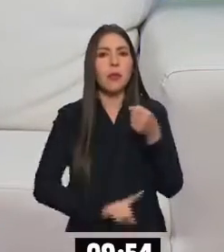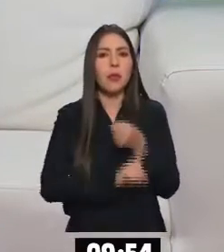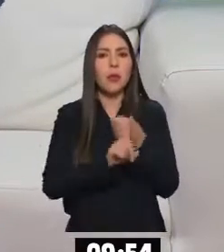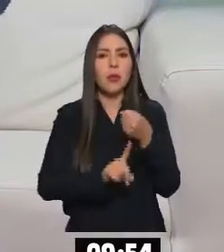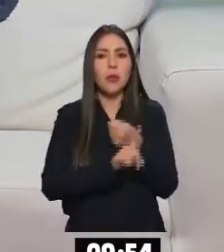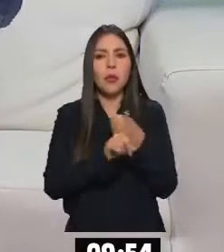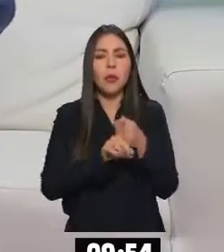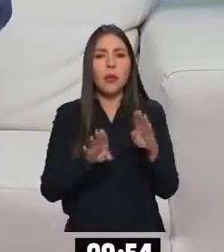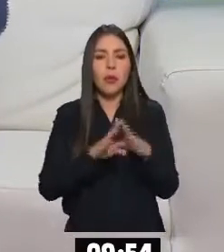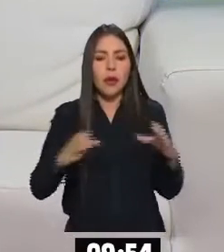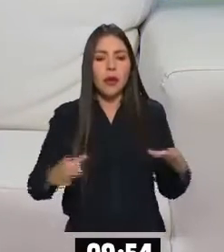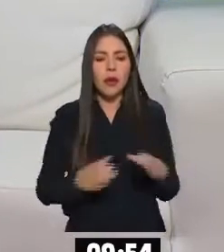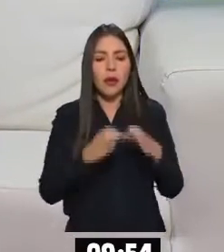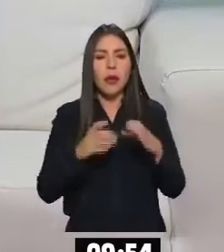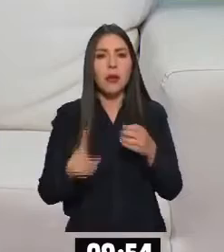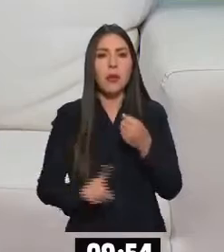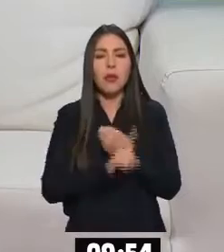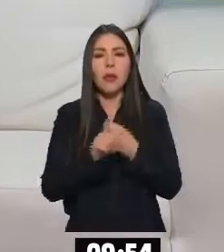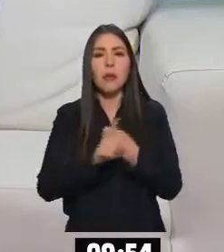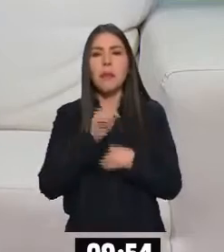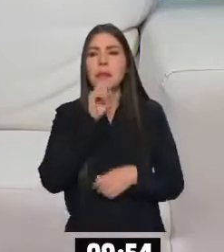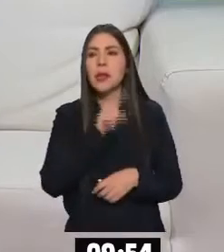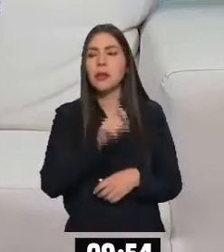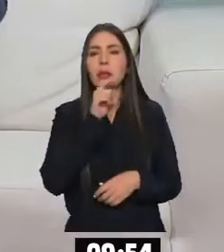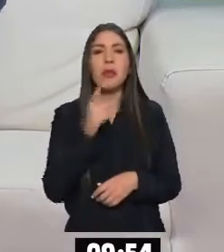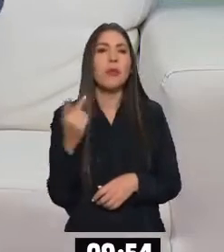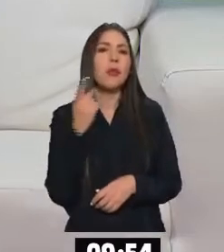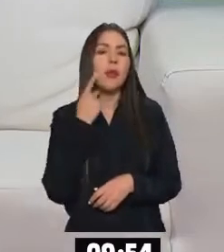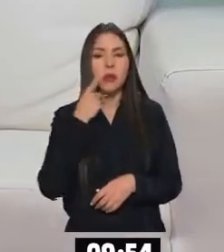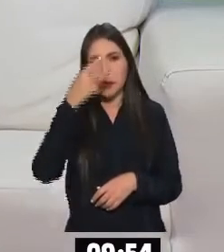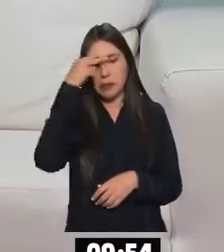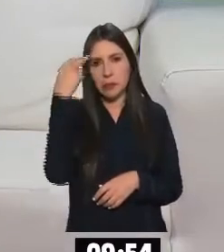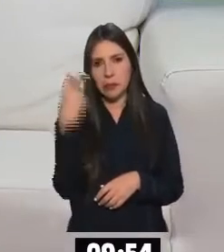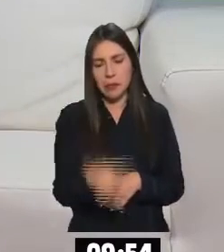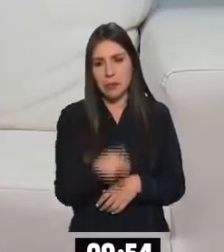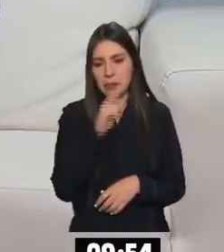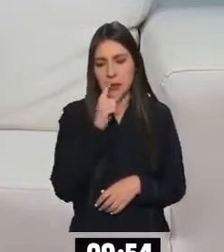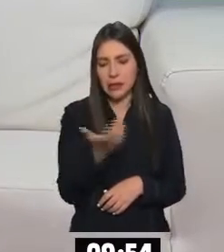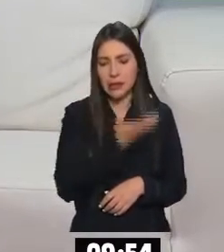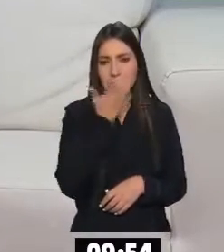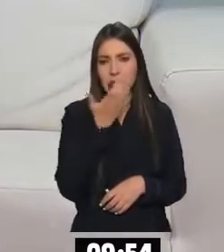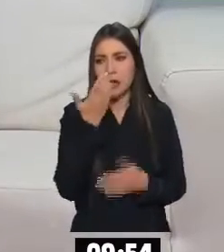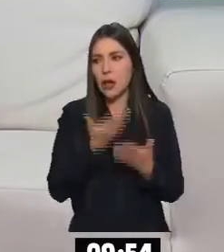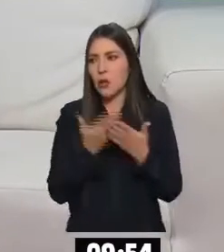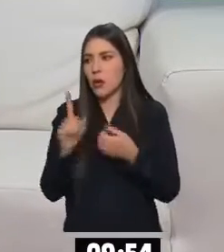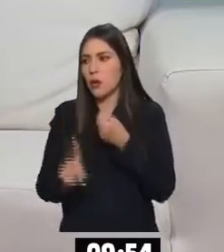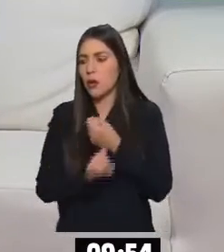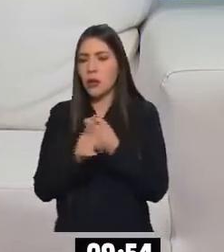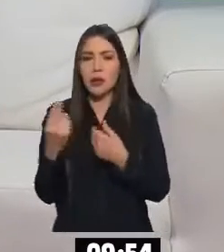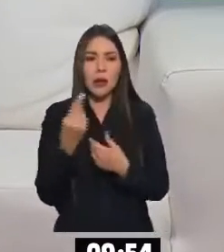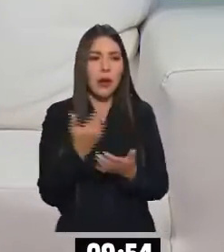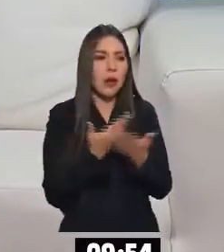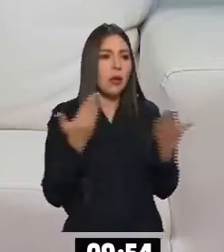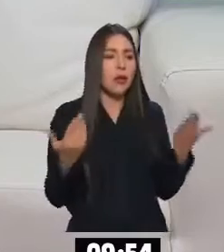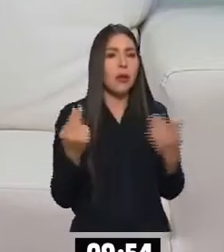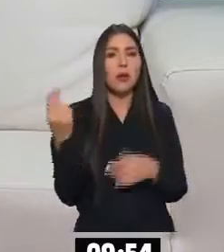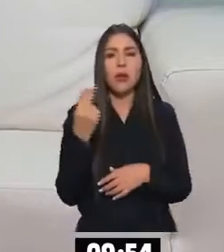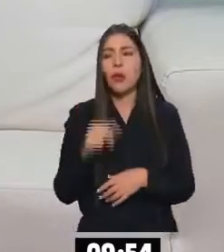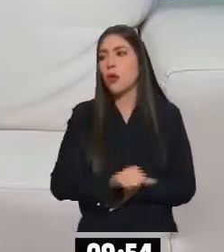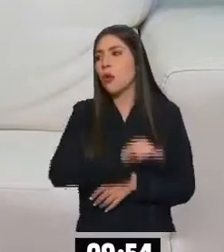del sistema político mexicano tradicional? Por eso expresiones de nuevas formas de democracia son